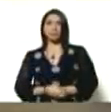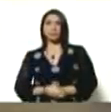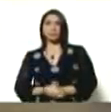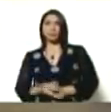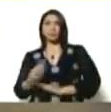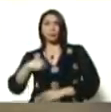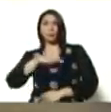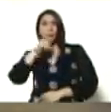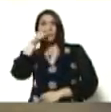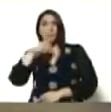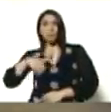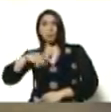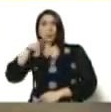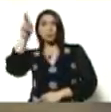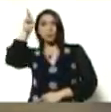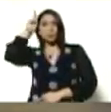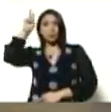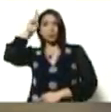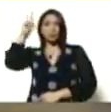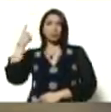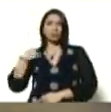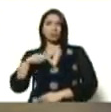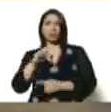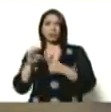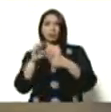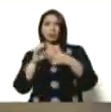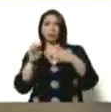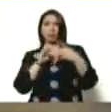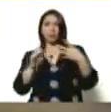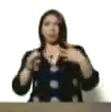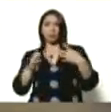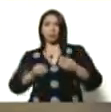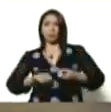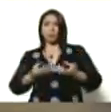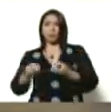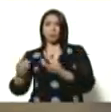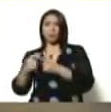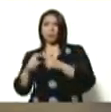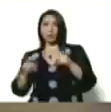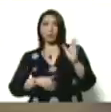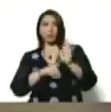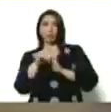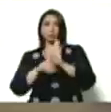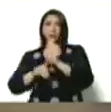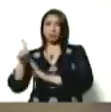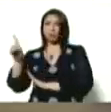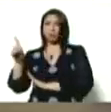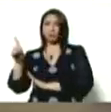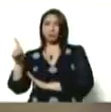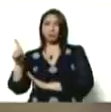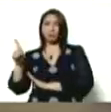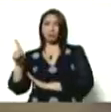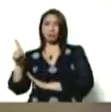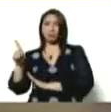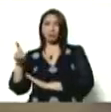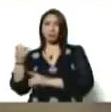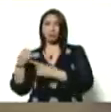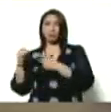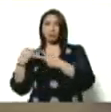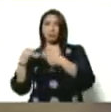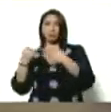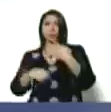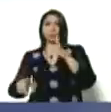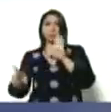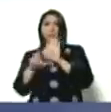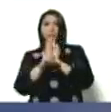nuestros pueblos indígenas, que también tienen muchos elementos que aportar para desarrollar a través de instrumentos legislativos